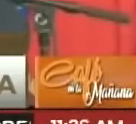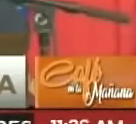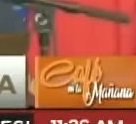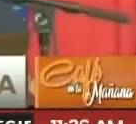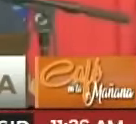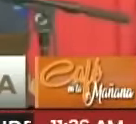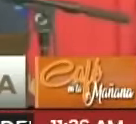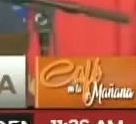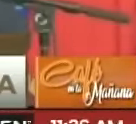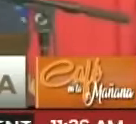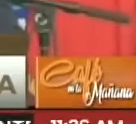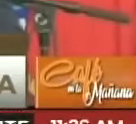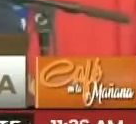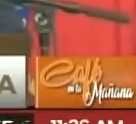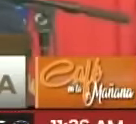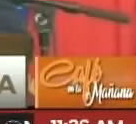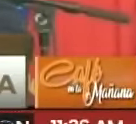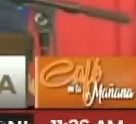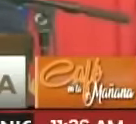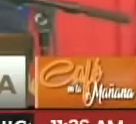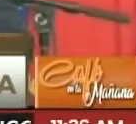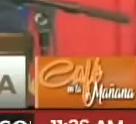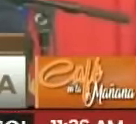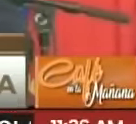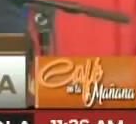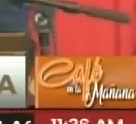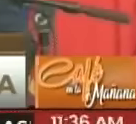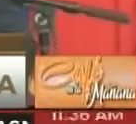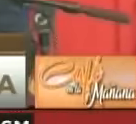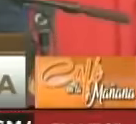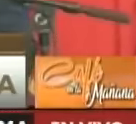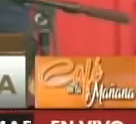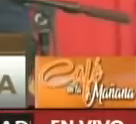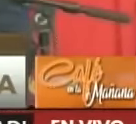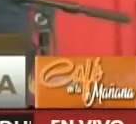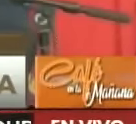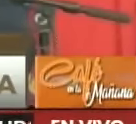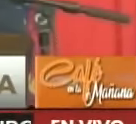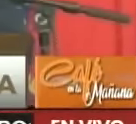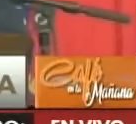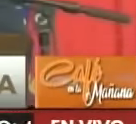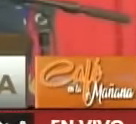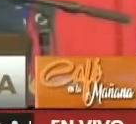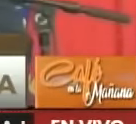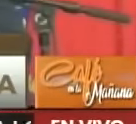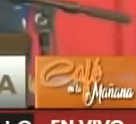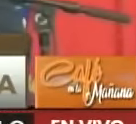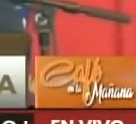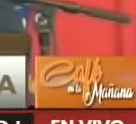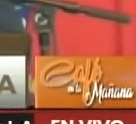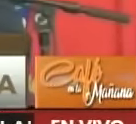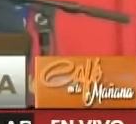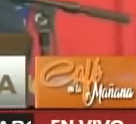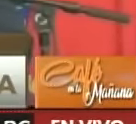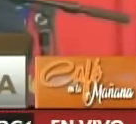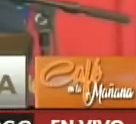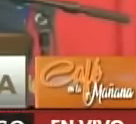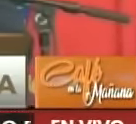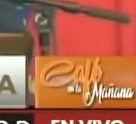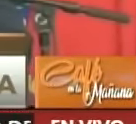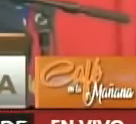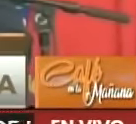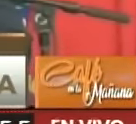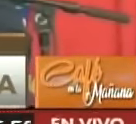lo amerite, y dígame usted si no lo amerita el tema del Esequibo, venga entonces una nación extranjera